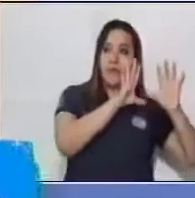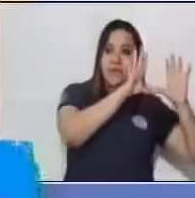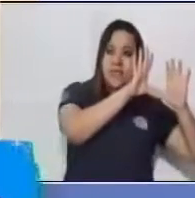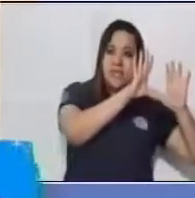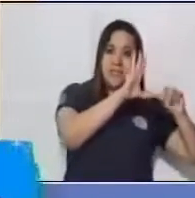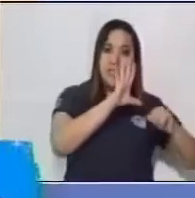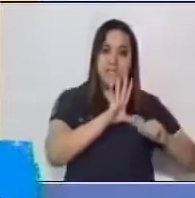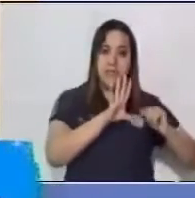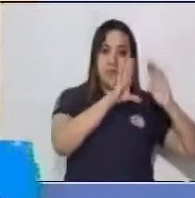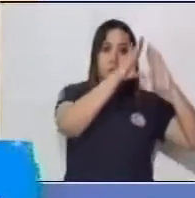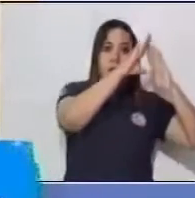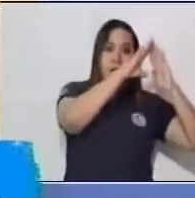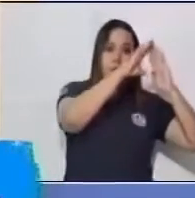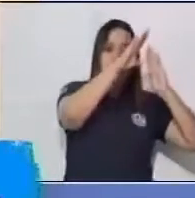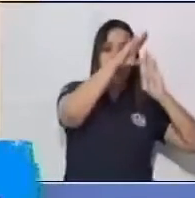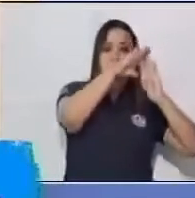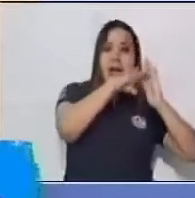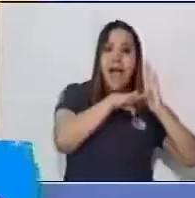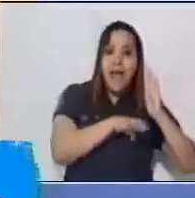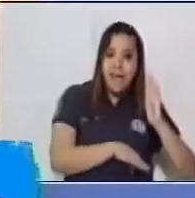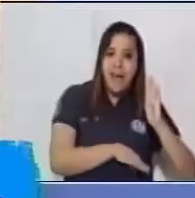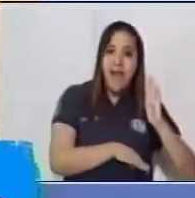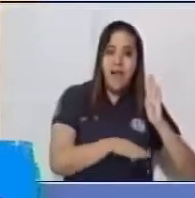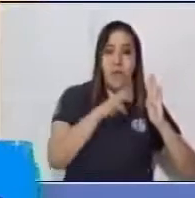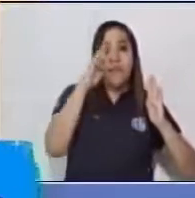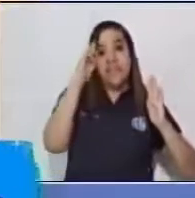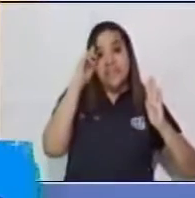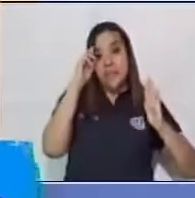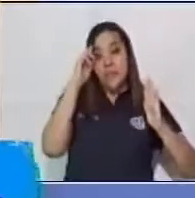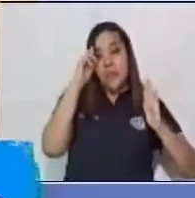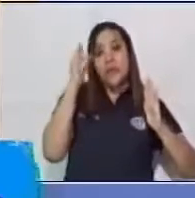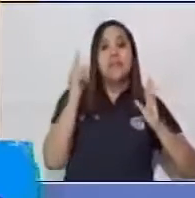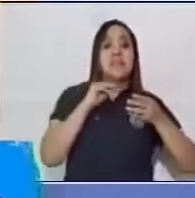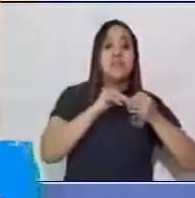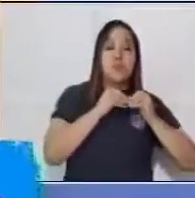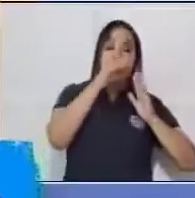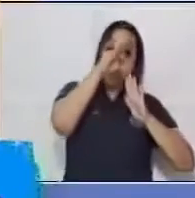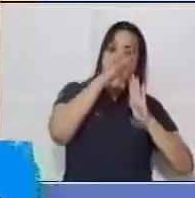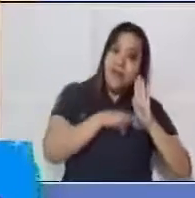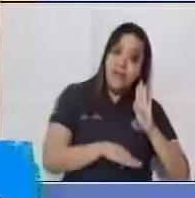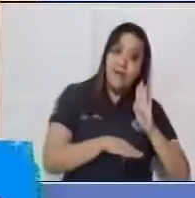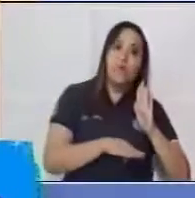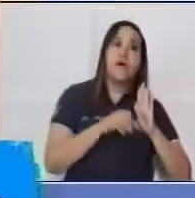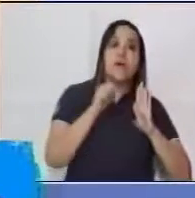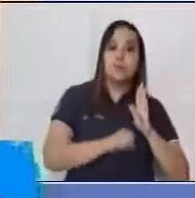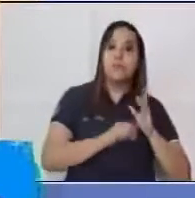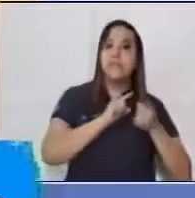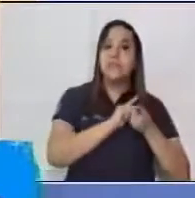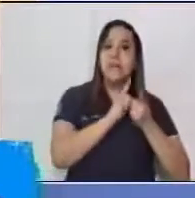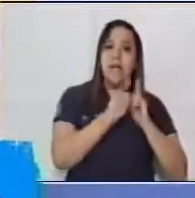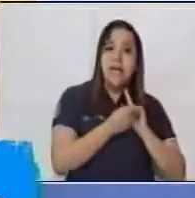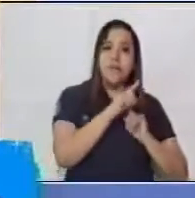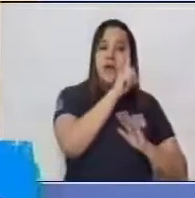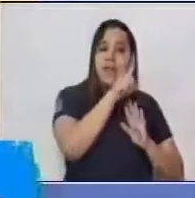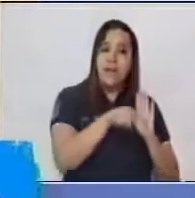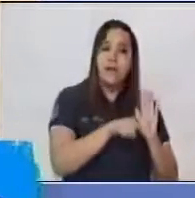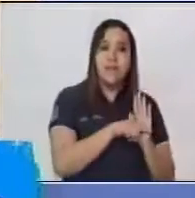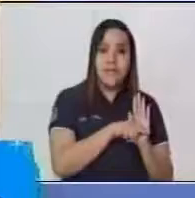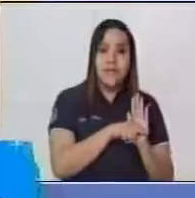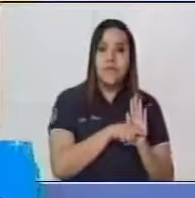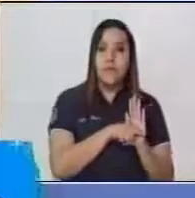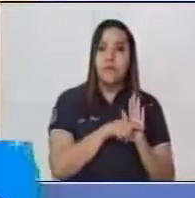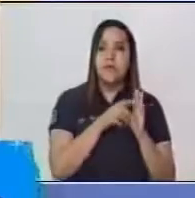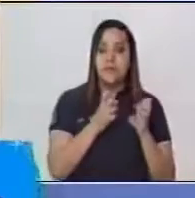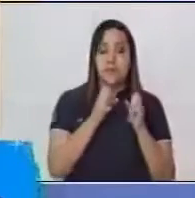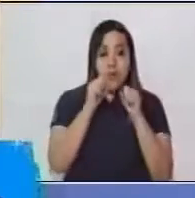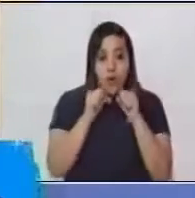vamos en descenso. Por lo tanto, el diferencial es negativo. ¿Podemos construir entonces